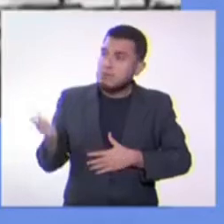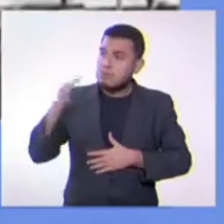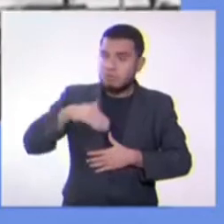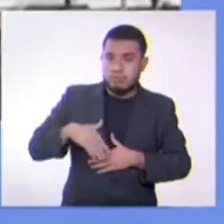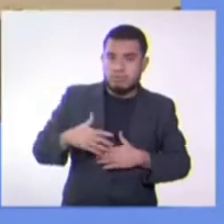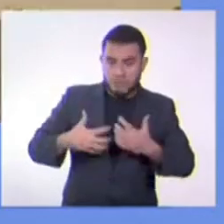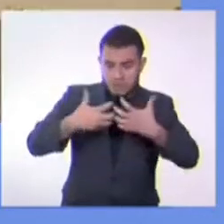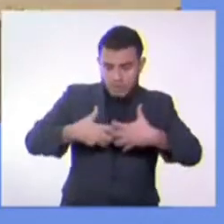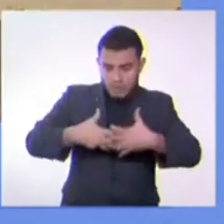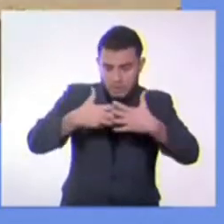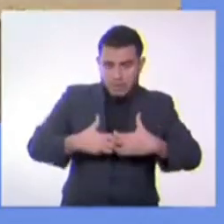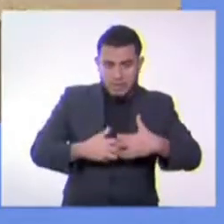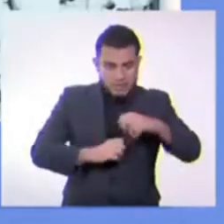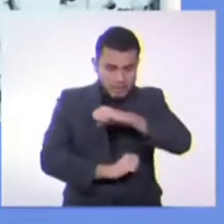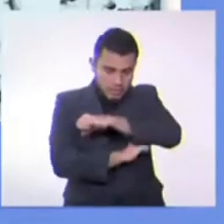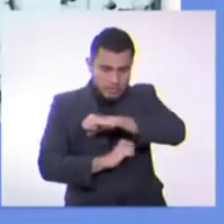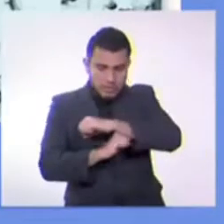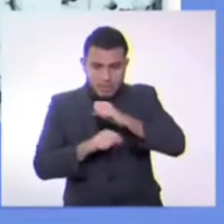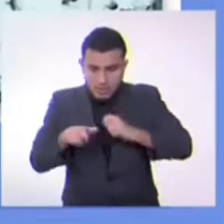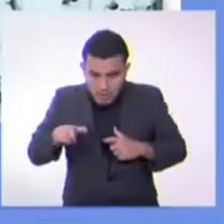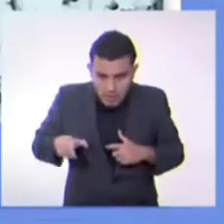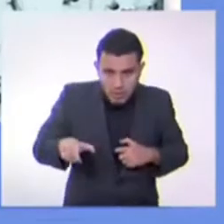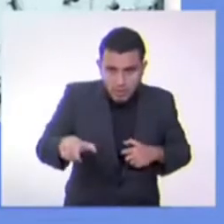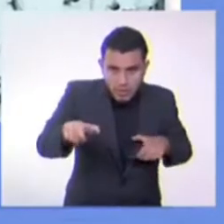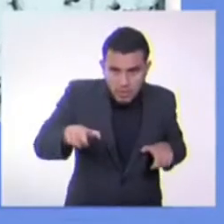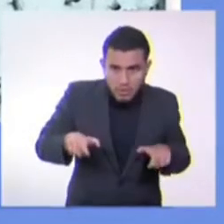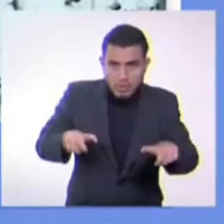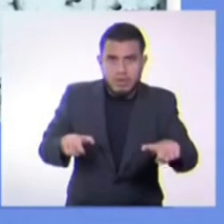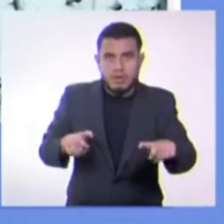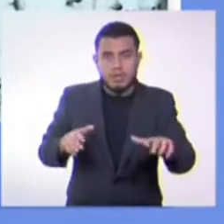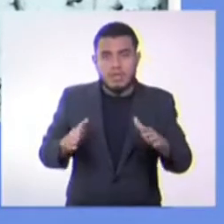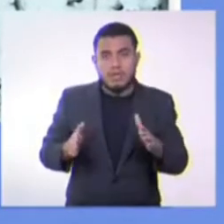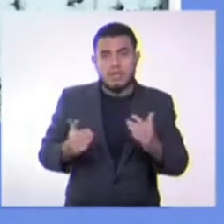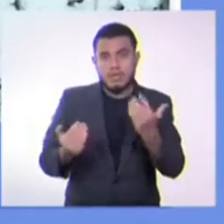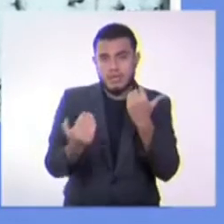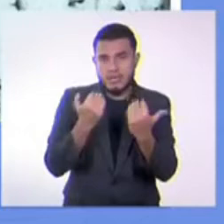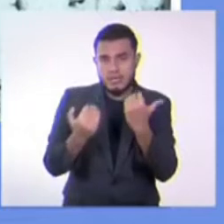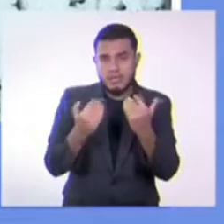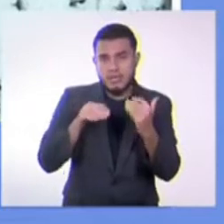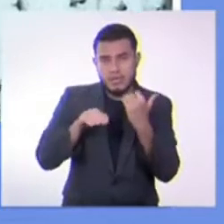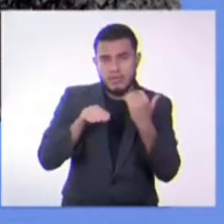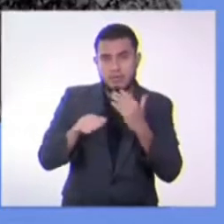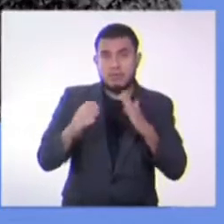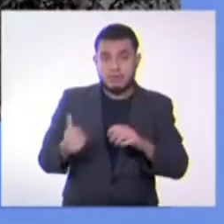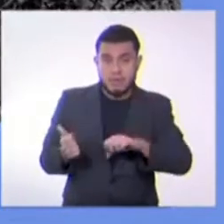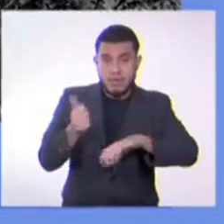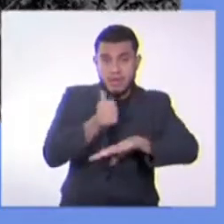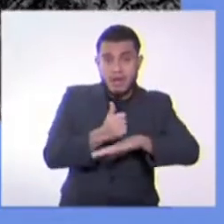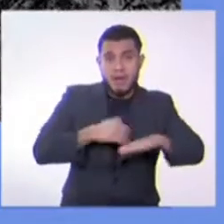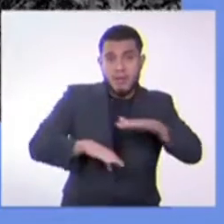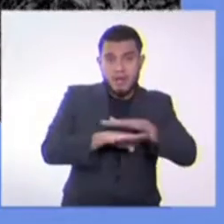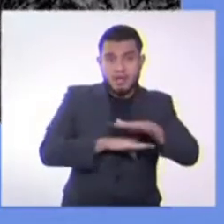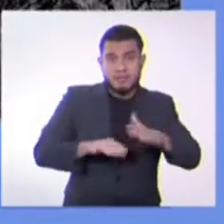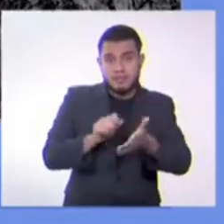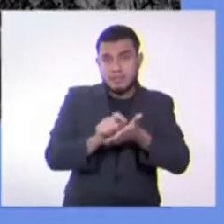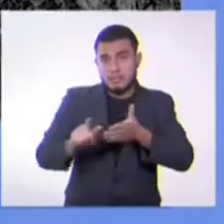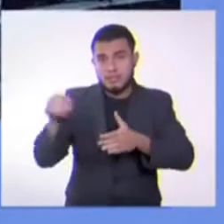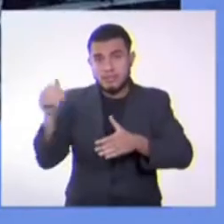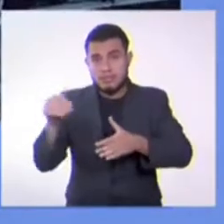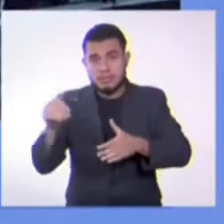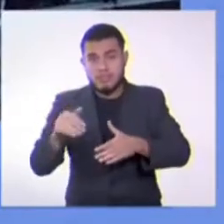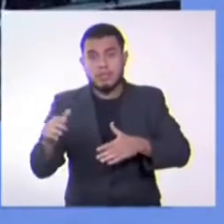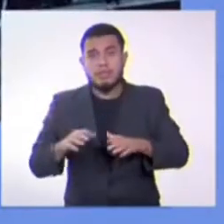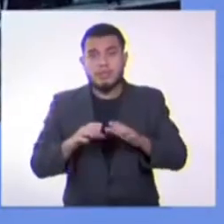puertos, caminos y ferrocarriles, sentaron las bases del sistema escolar nacional, cambiaron las regulaciones de la propiedad de la